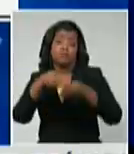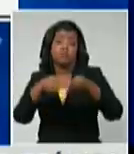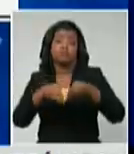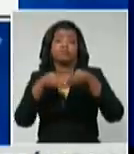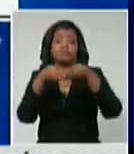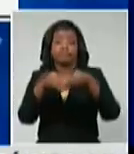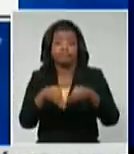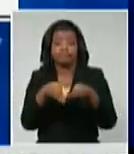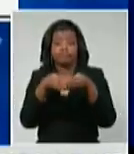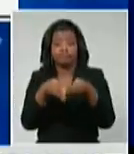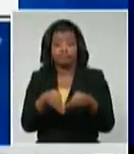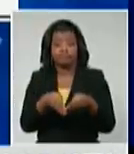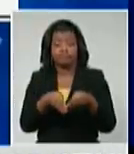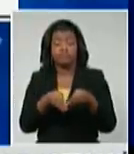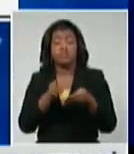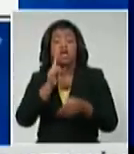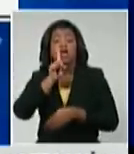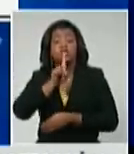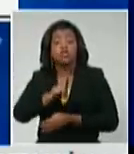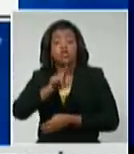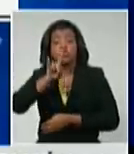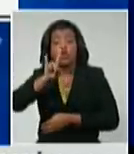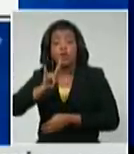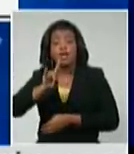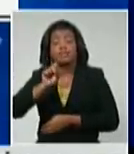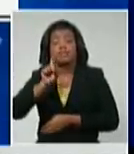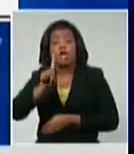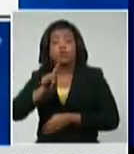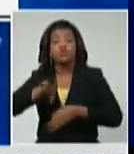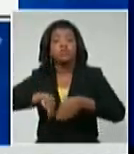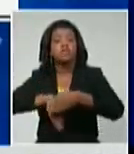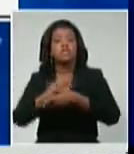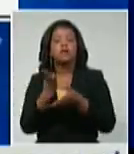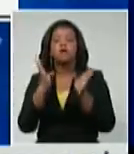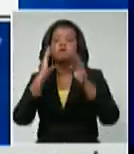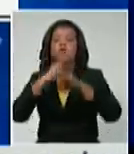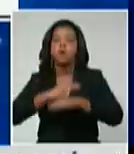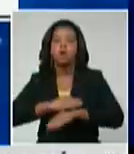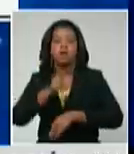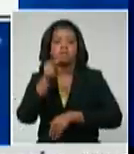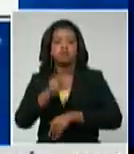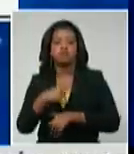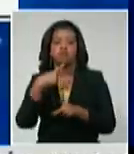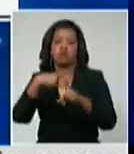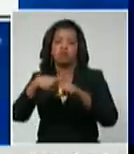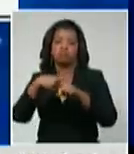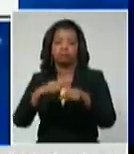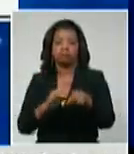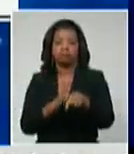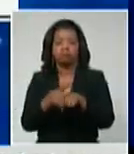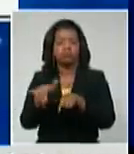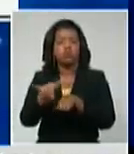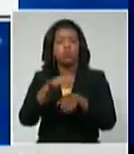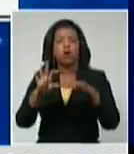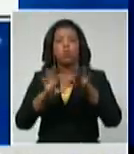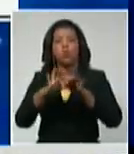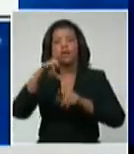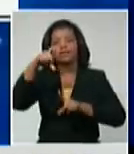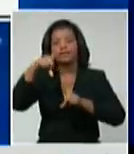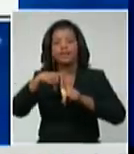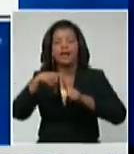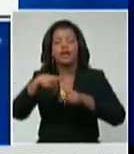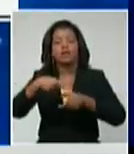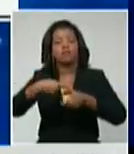hace 191 días que no confirma caso, igual que Guantánamo, el municipio especial Isla de la